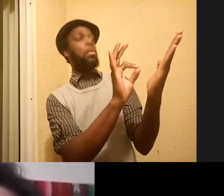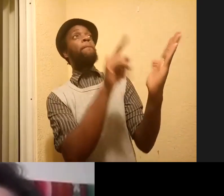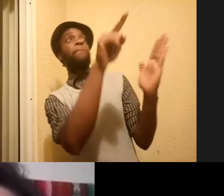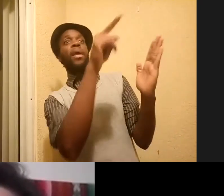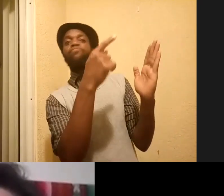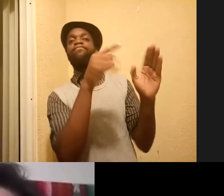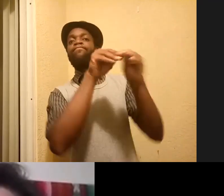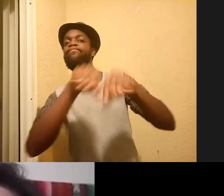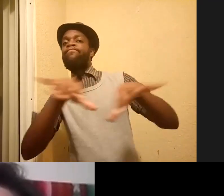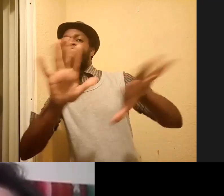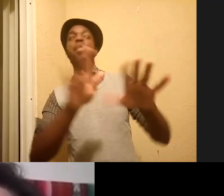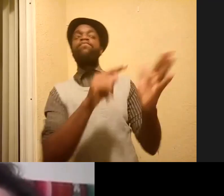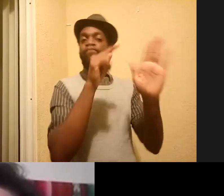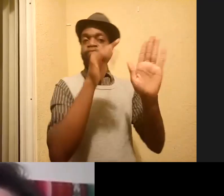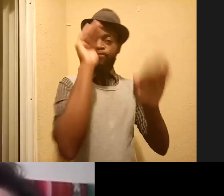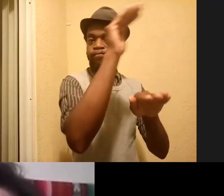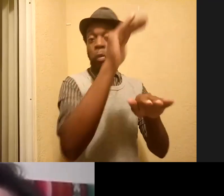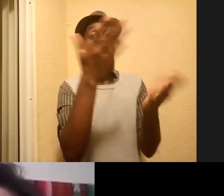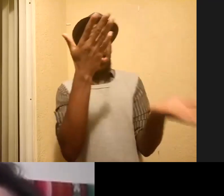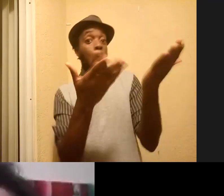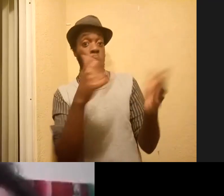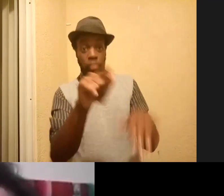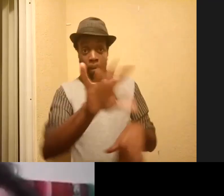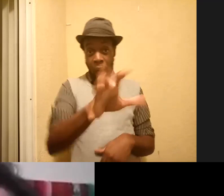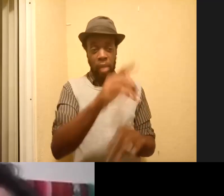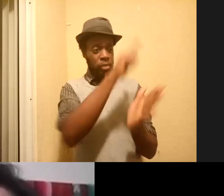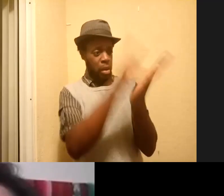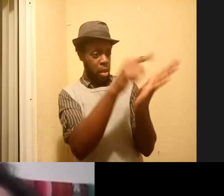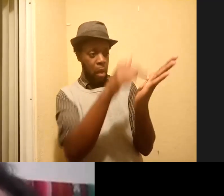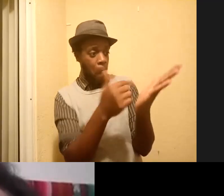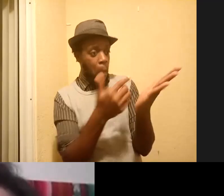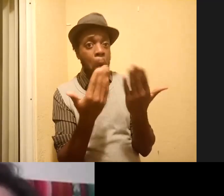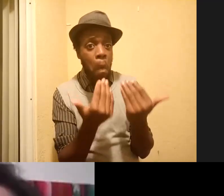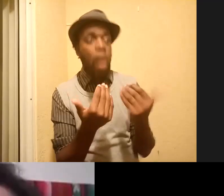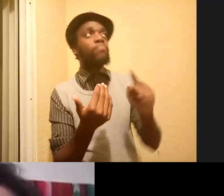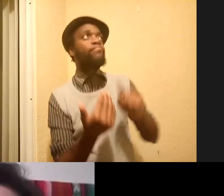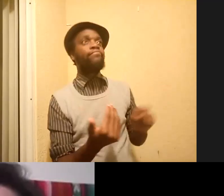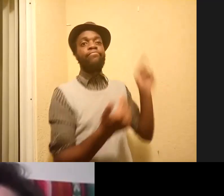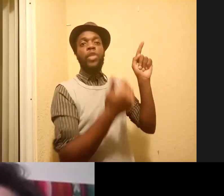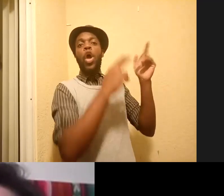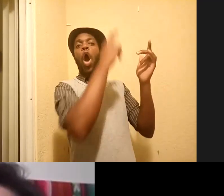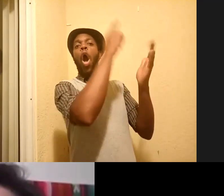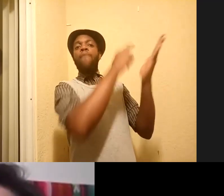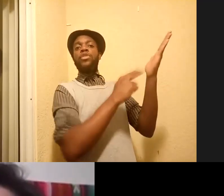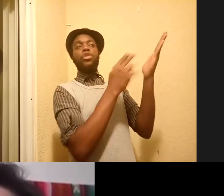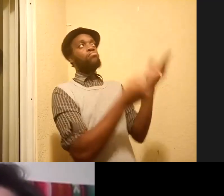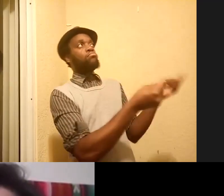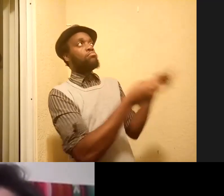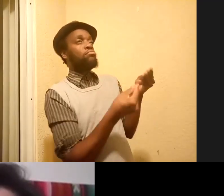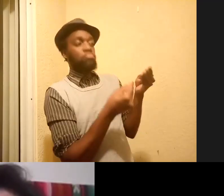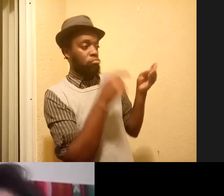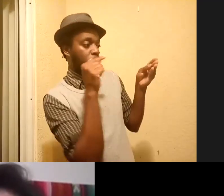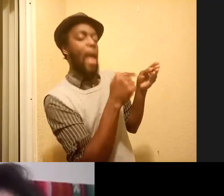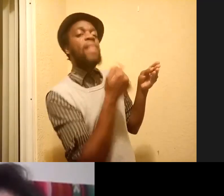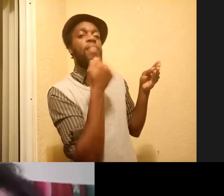la convención que está a nivel internacional y aterrizarlo hacia la normativa de cada uno